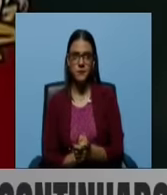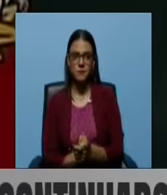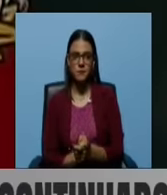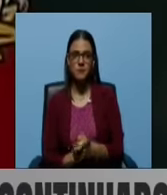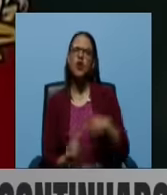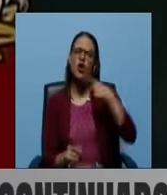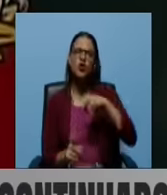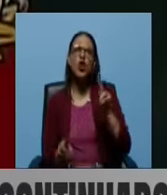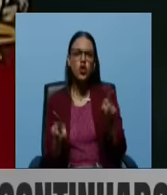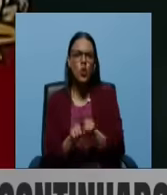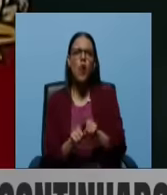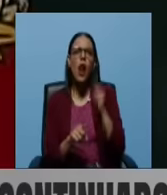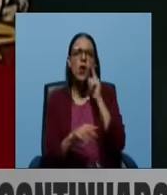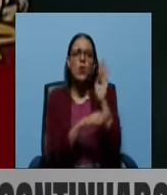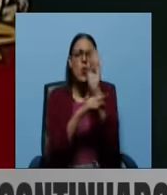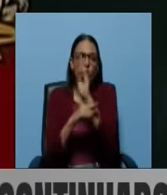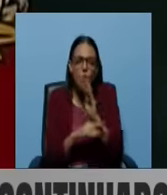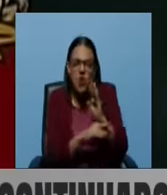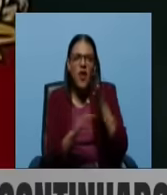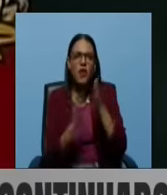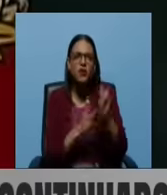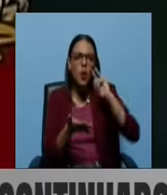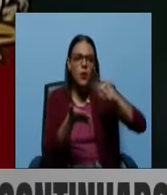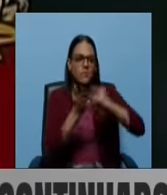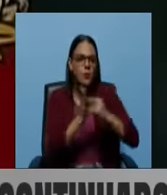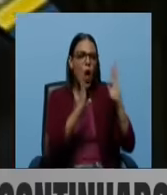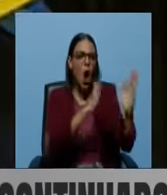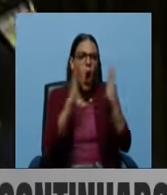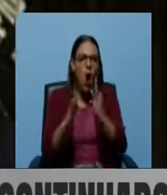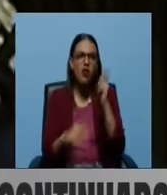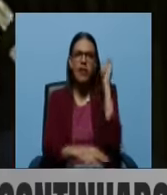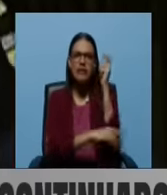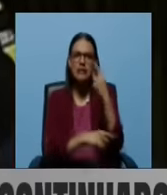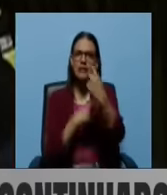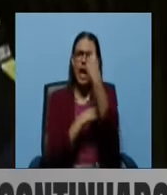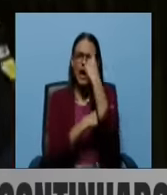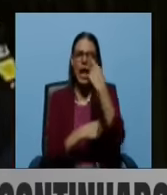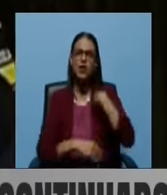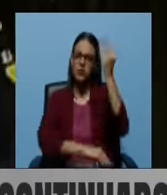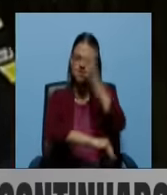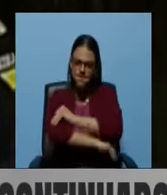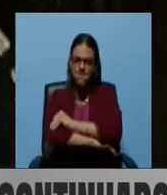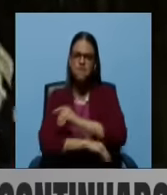bien meticuloso en el orden, en las tareas.